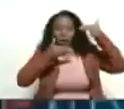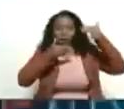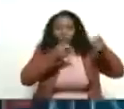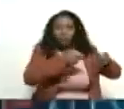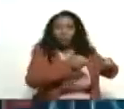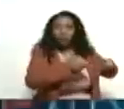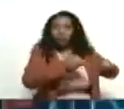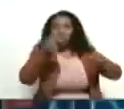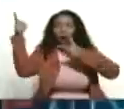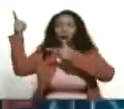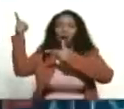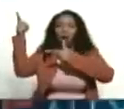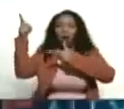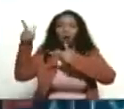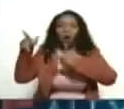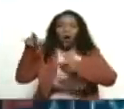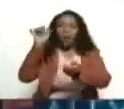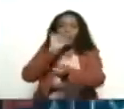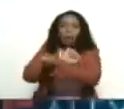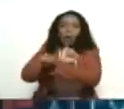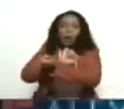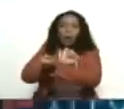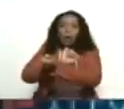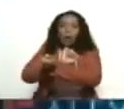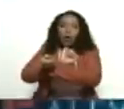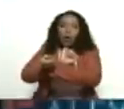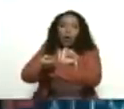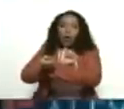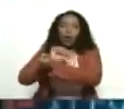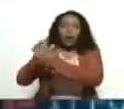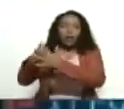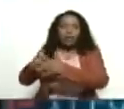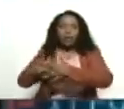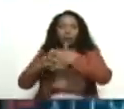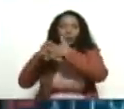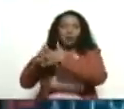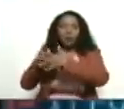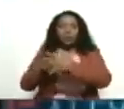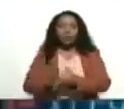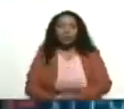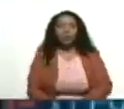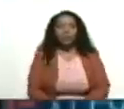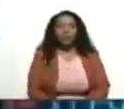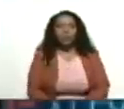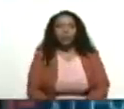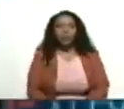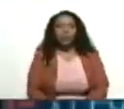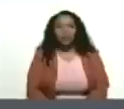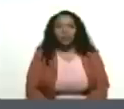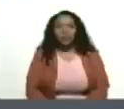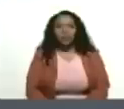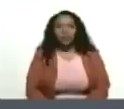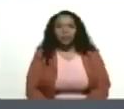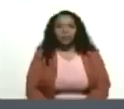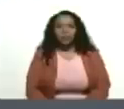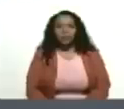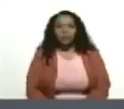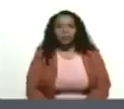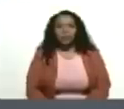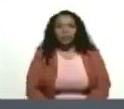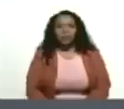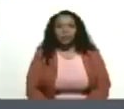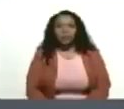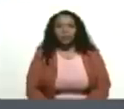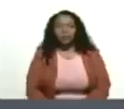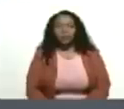llevado ilegalmente a una cárcel en el estado de Florida, en los Estados Unidos de Norteamérica.